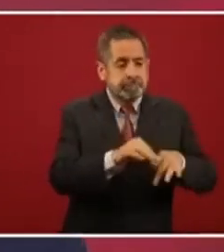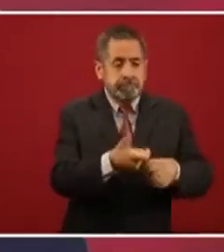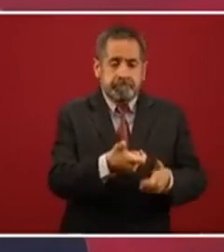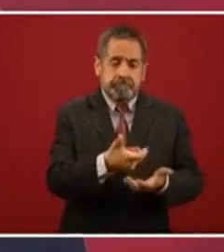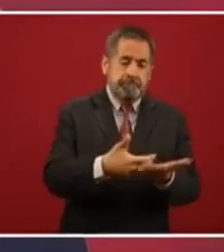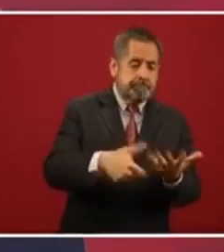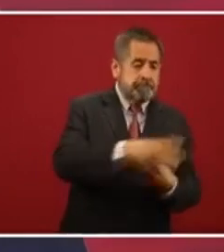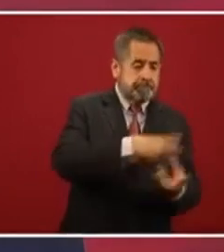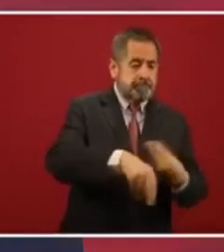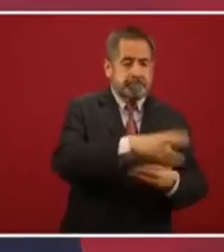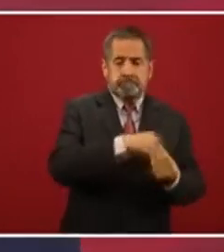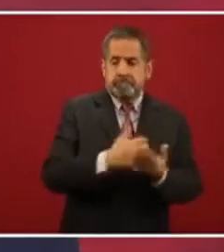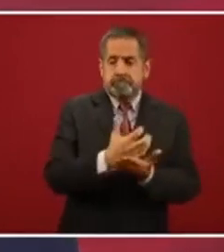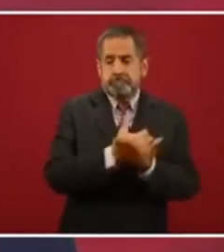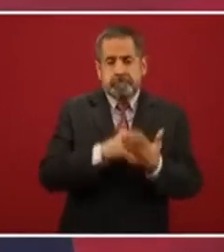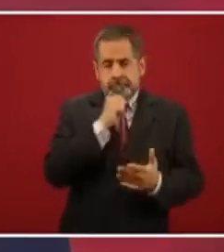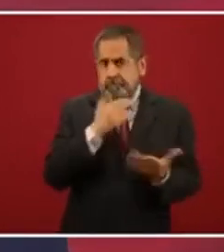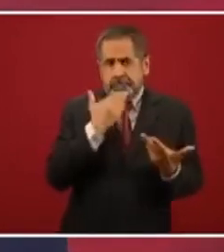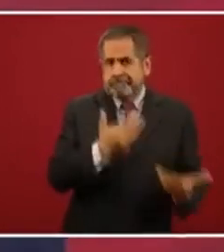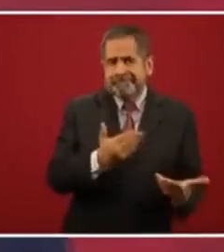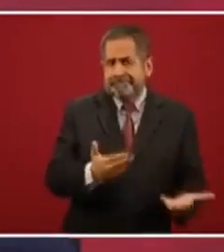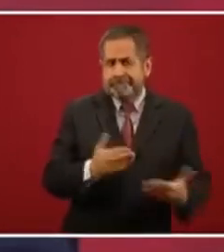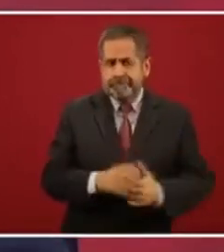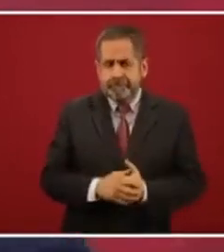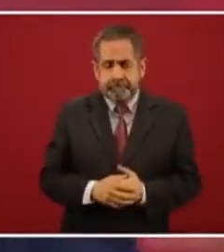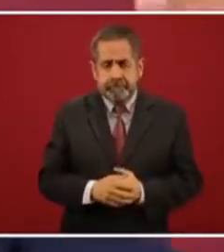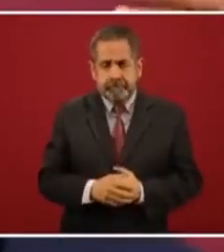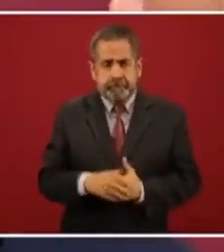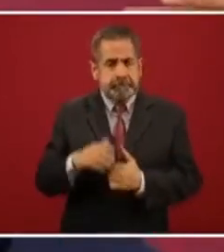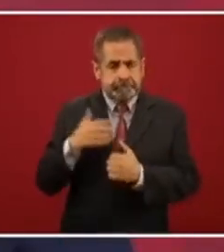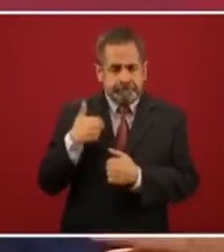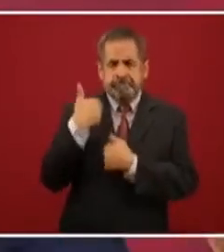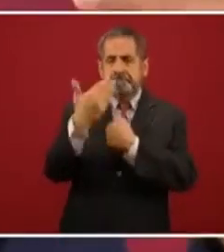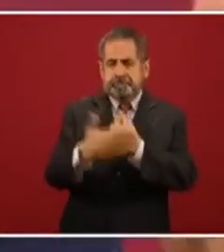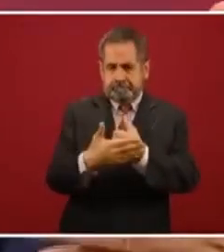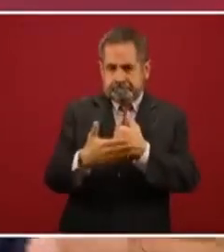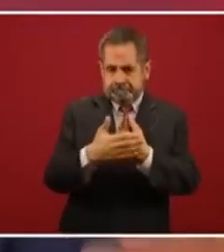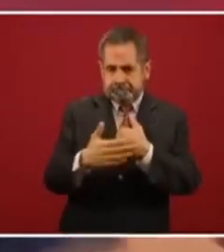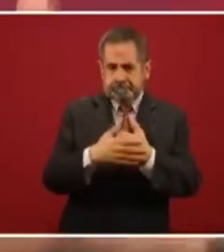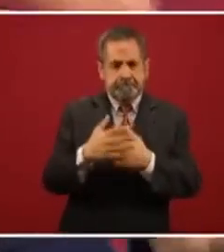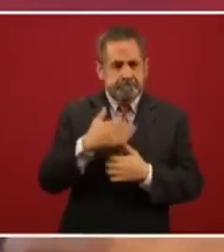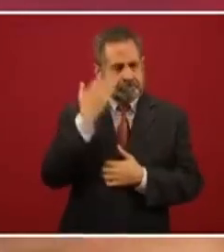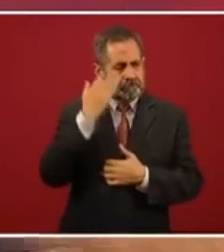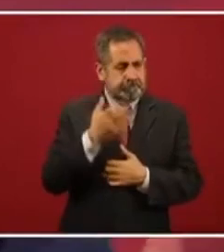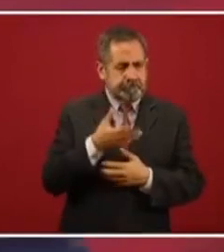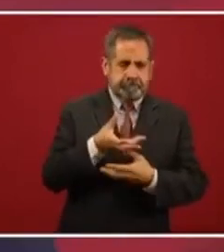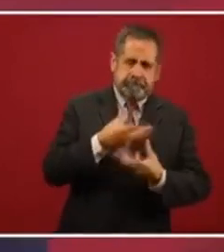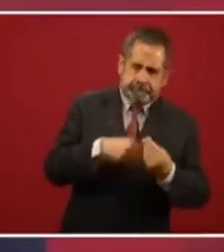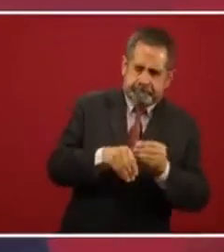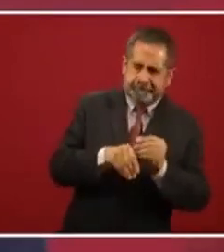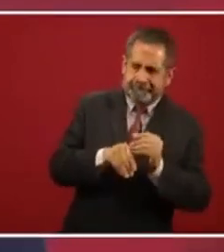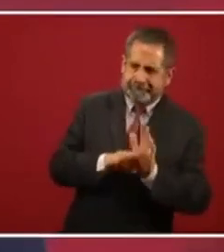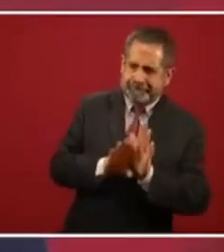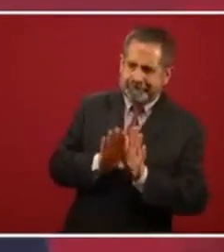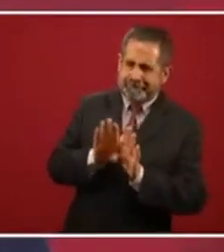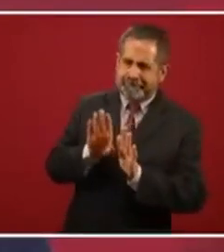necesitar. Ya va a venir una etapa de recuperación